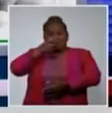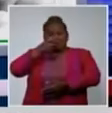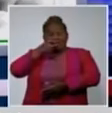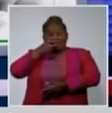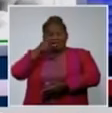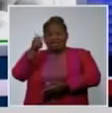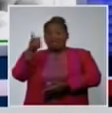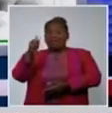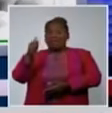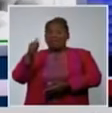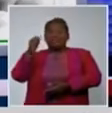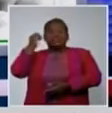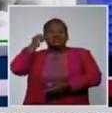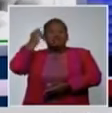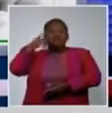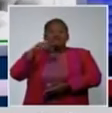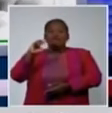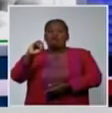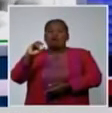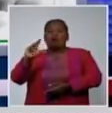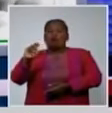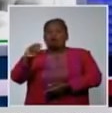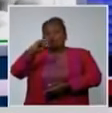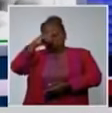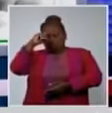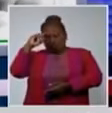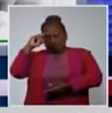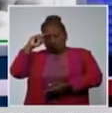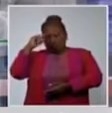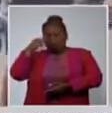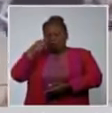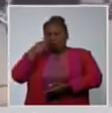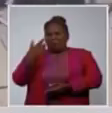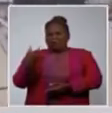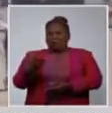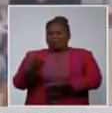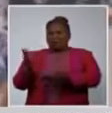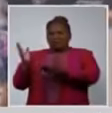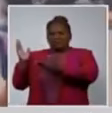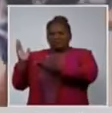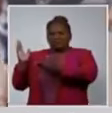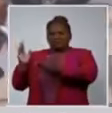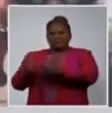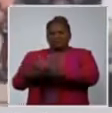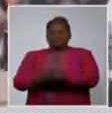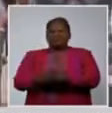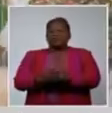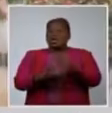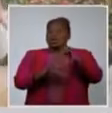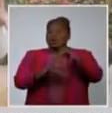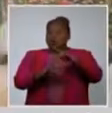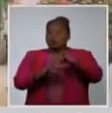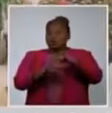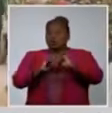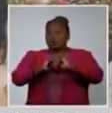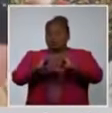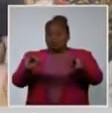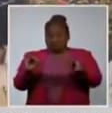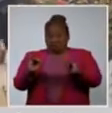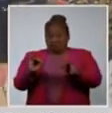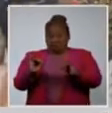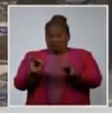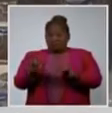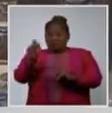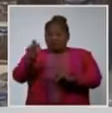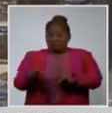desde las instituciones de la salud vamos a ver de qué se trata las tunas reportan nuevos casos positivos a la cob y